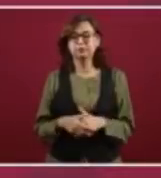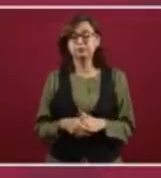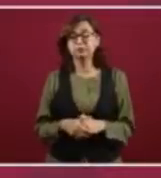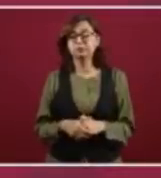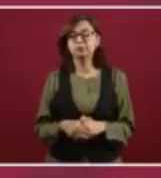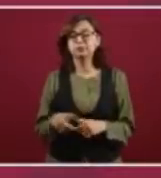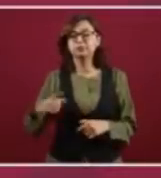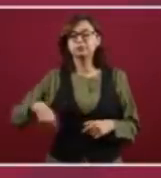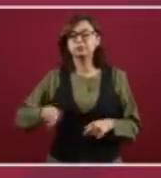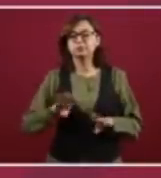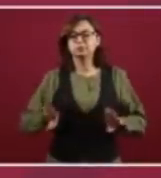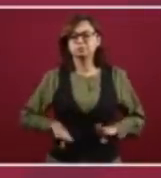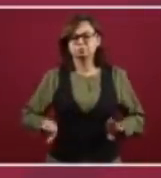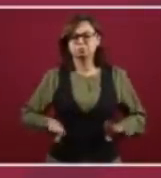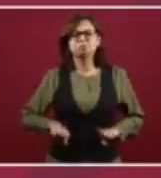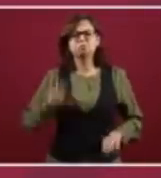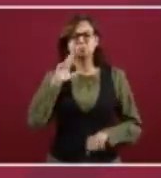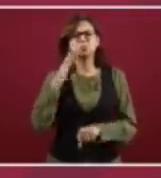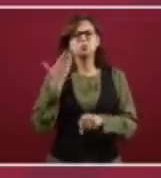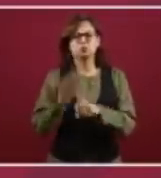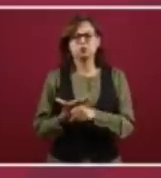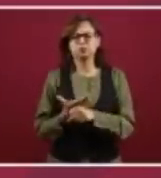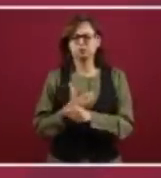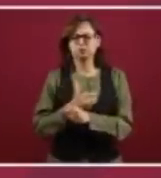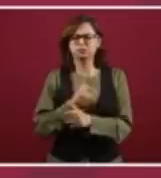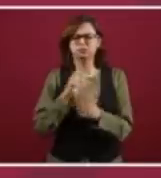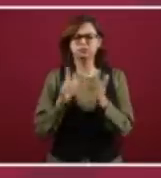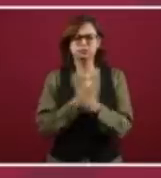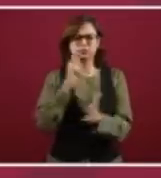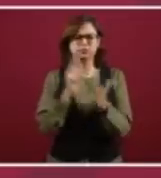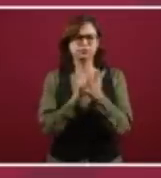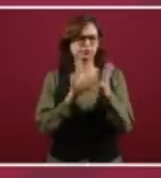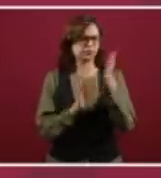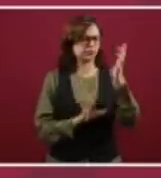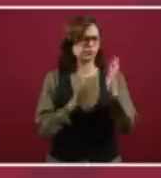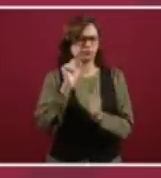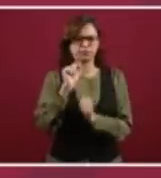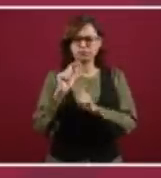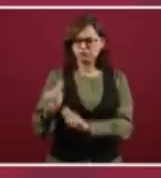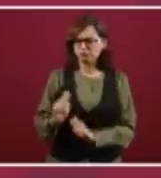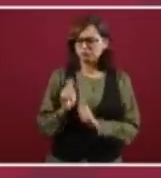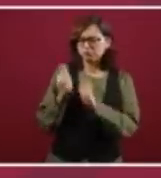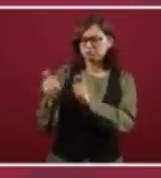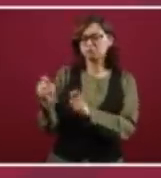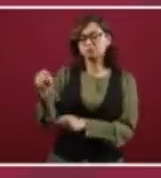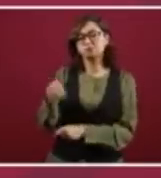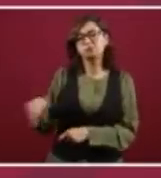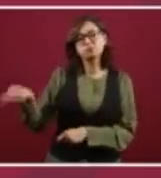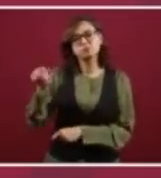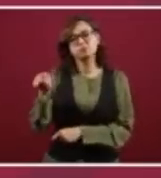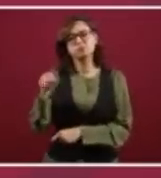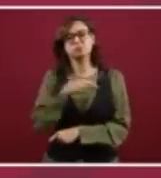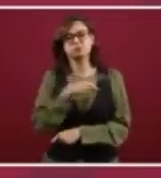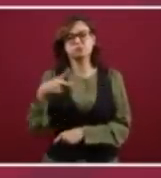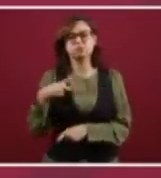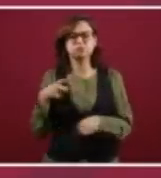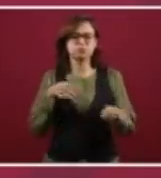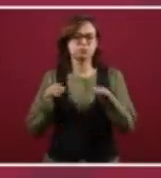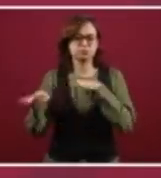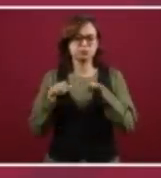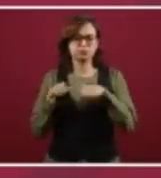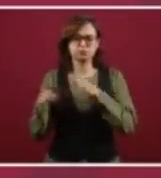las facultades que de conformidad con la Constitución deben de ejercer